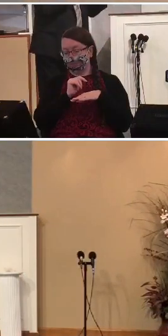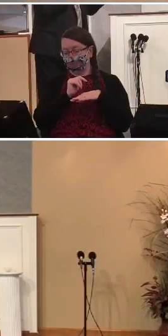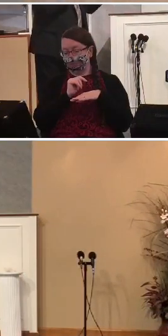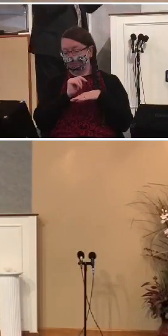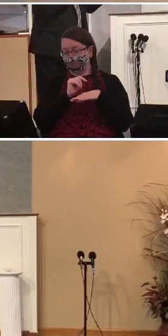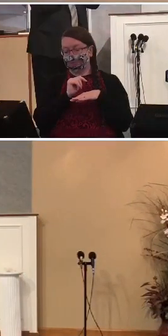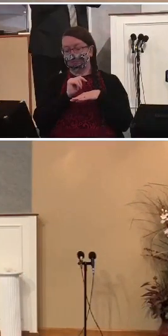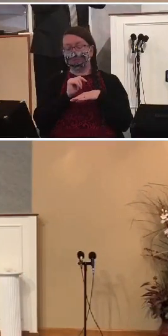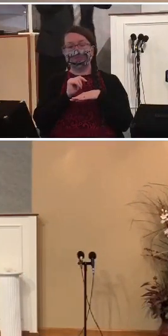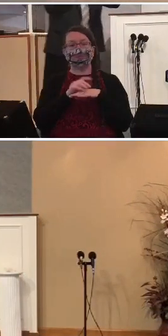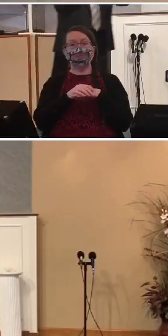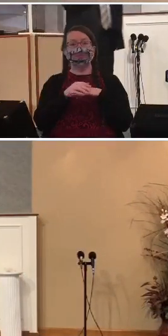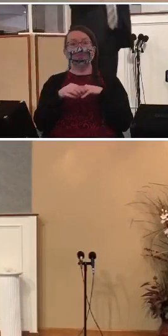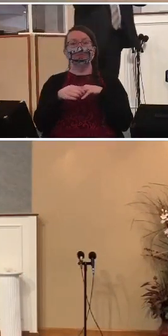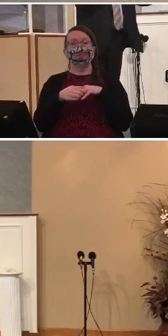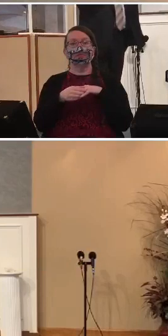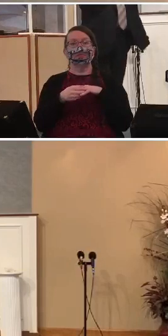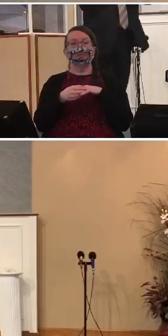Tú no puedes